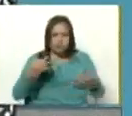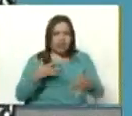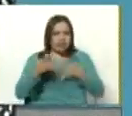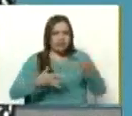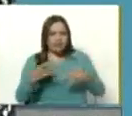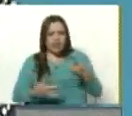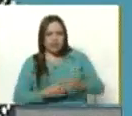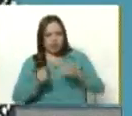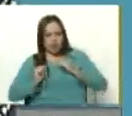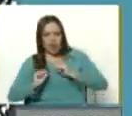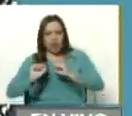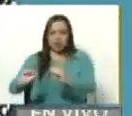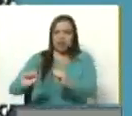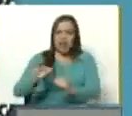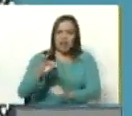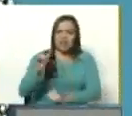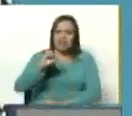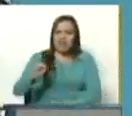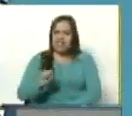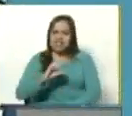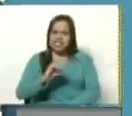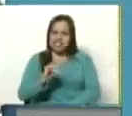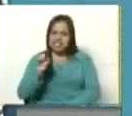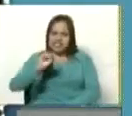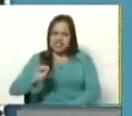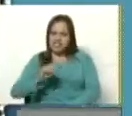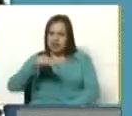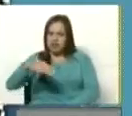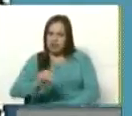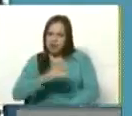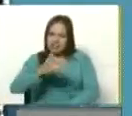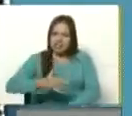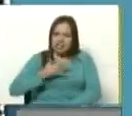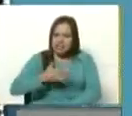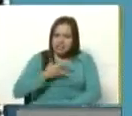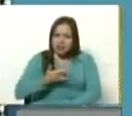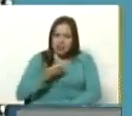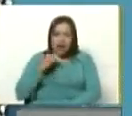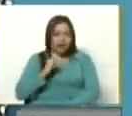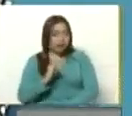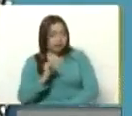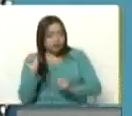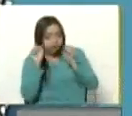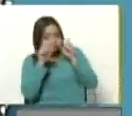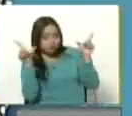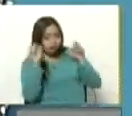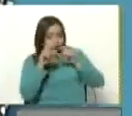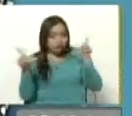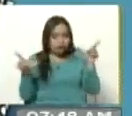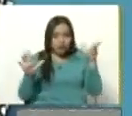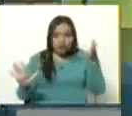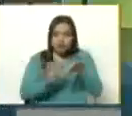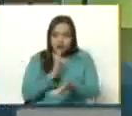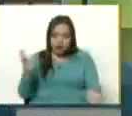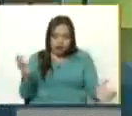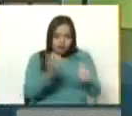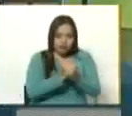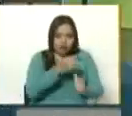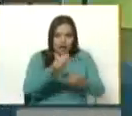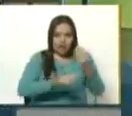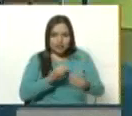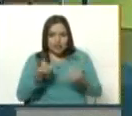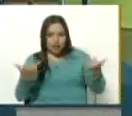del fascismo, pues he sentido realmente me he quedado impactada sobre los logros,